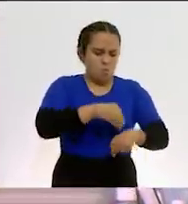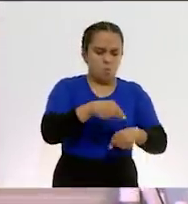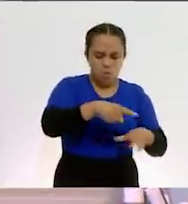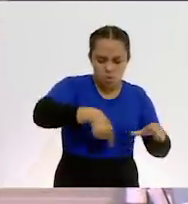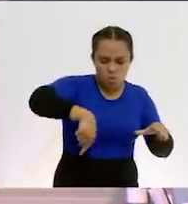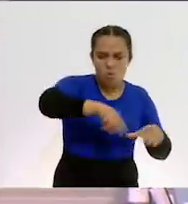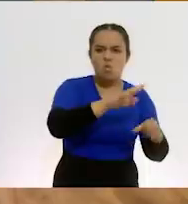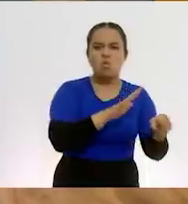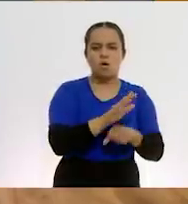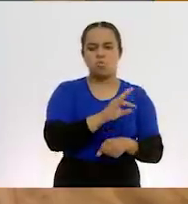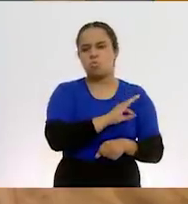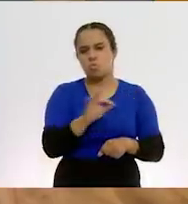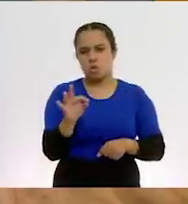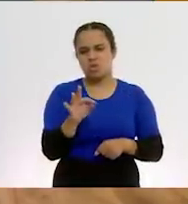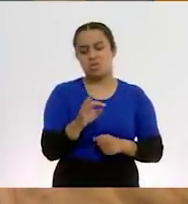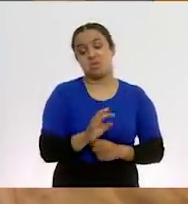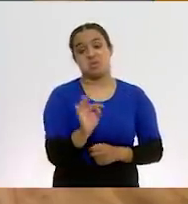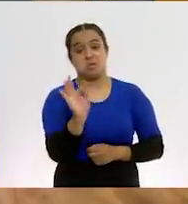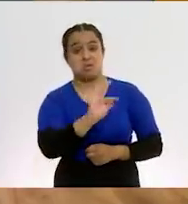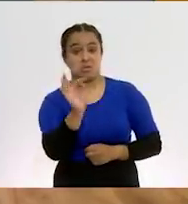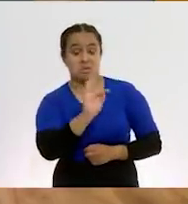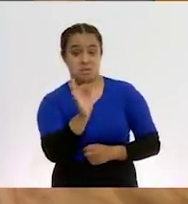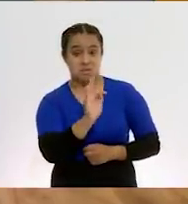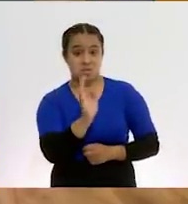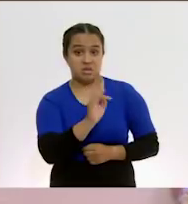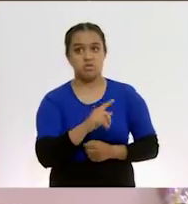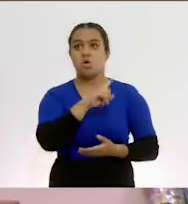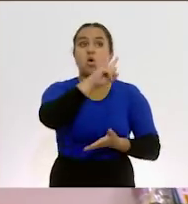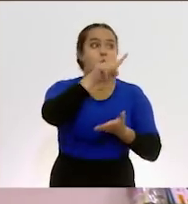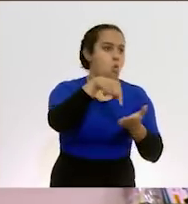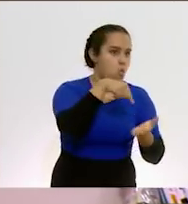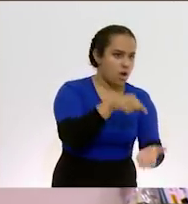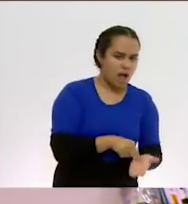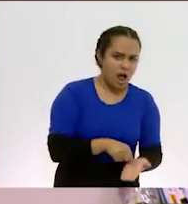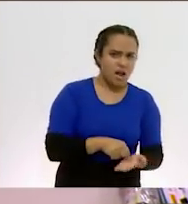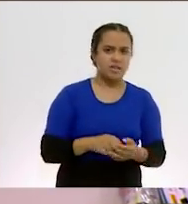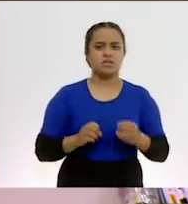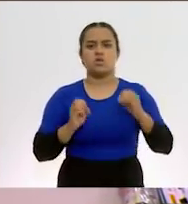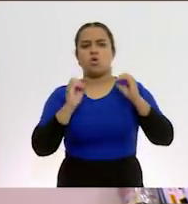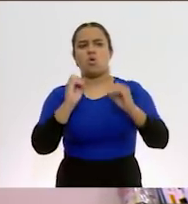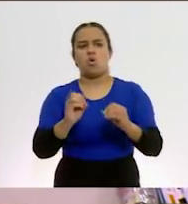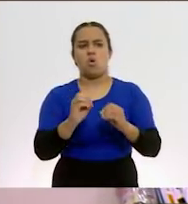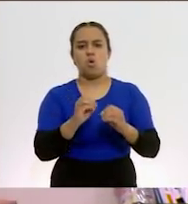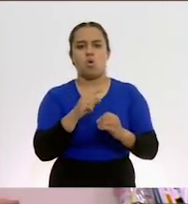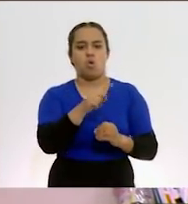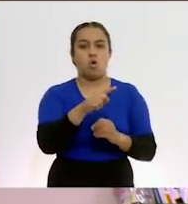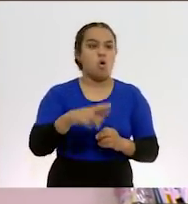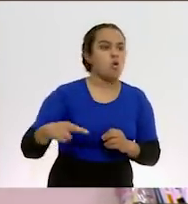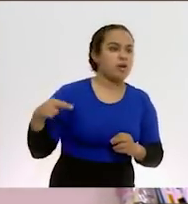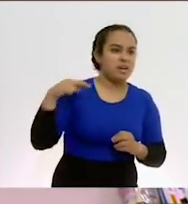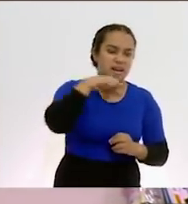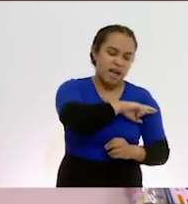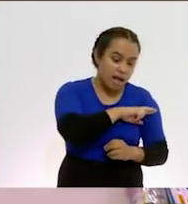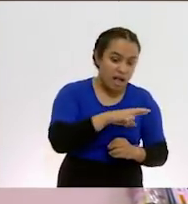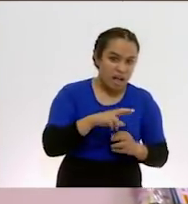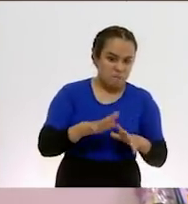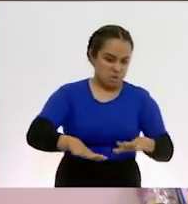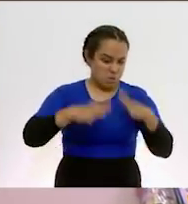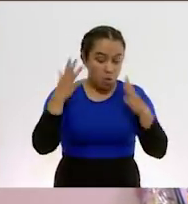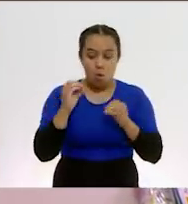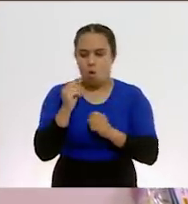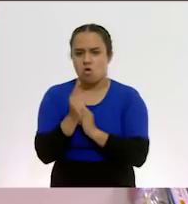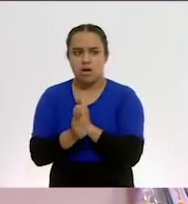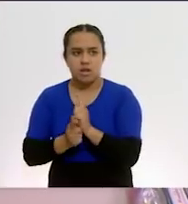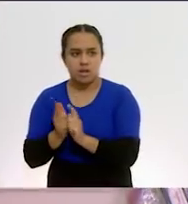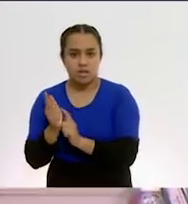ruleta? Puede ser que sean lugares o, por ejemplo, hacerlo en cámara rápida o en cámara lenta. Claro. Yo